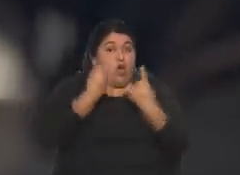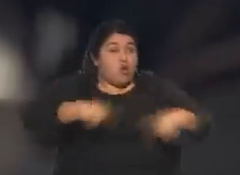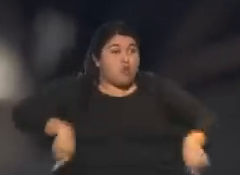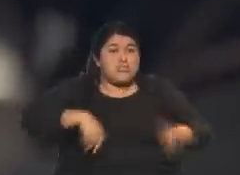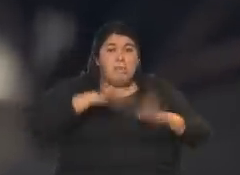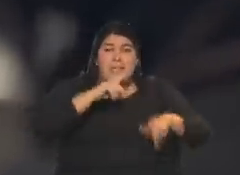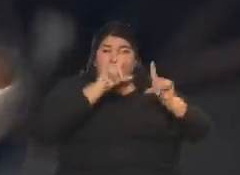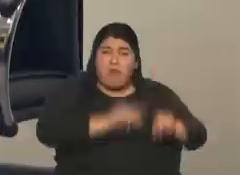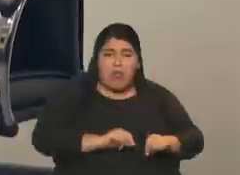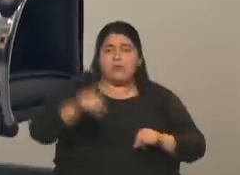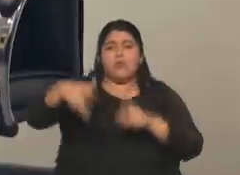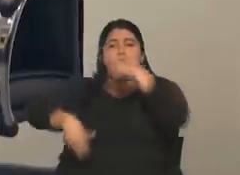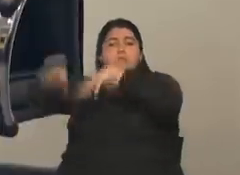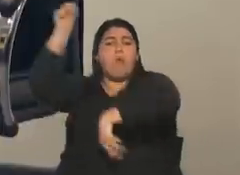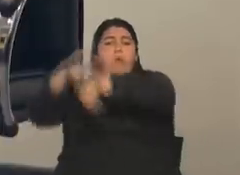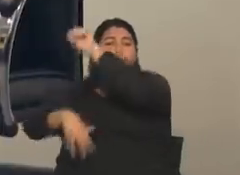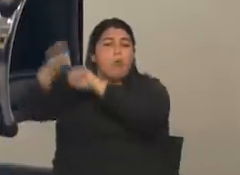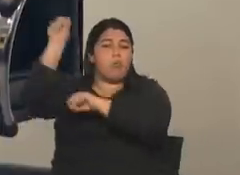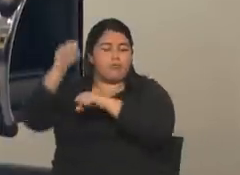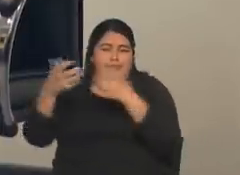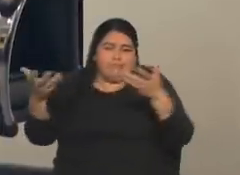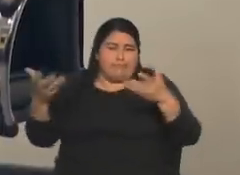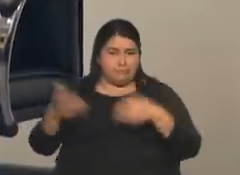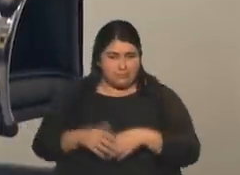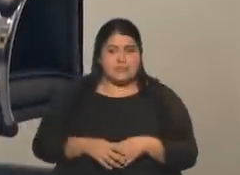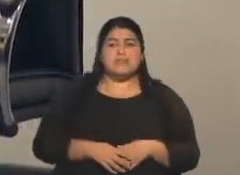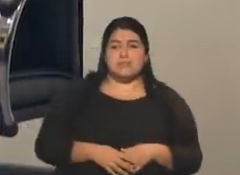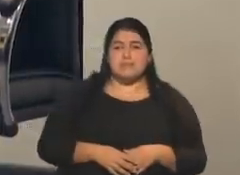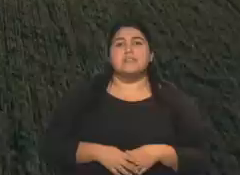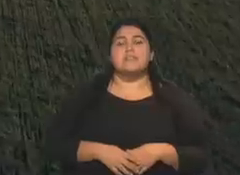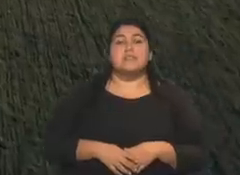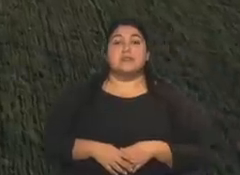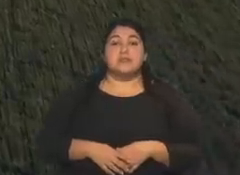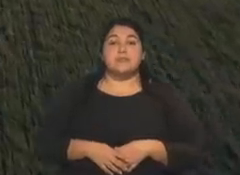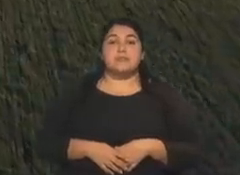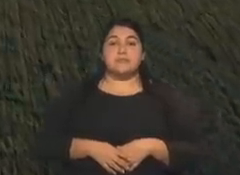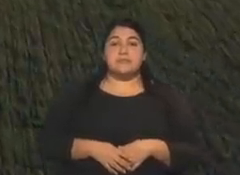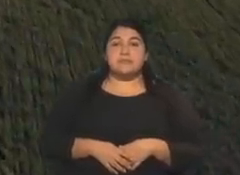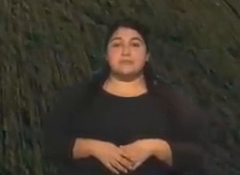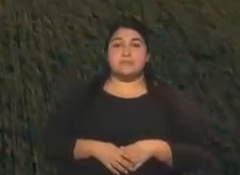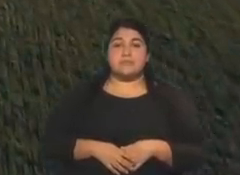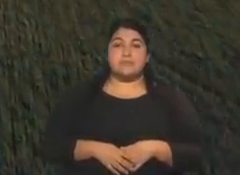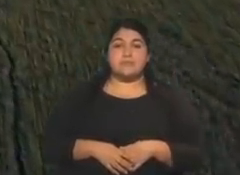más baratos y se los llevan a paladas, a camionadas.